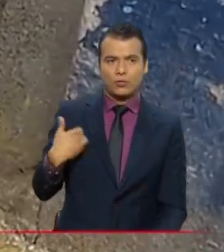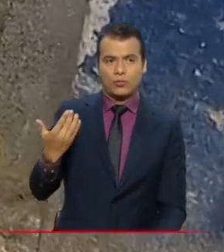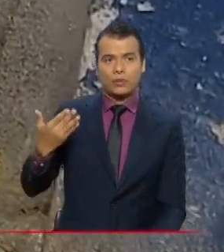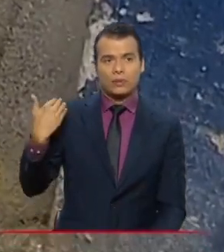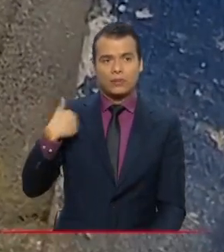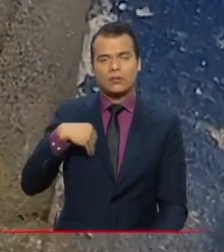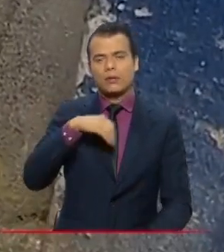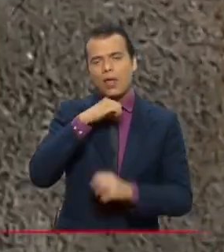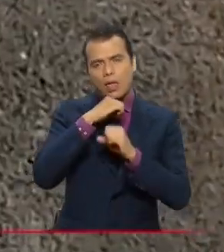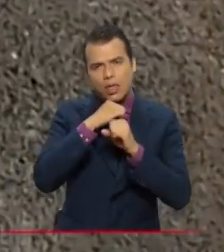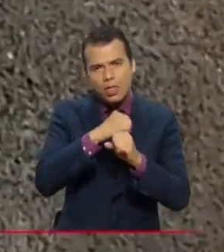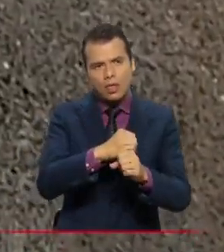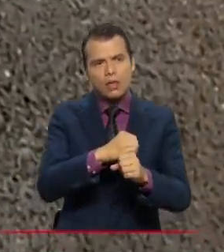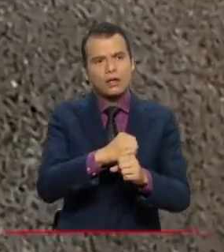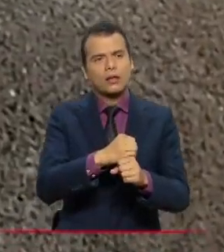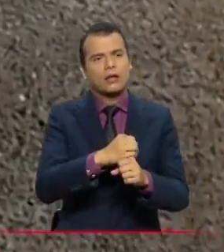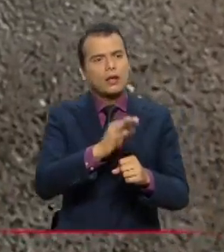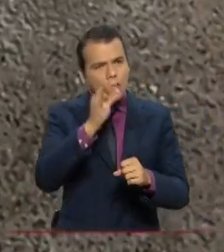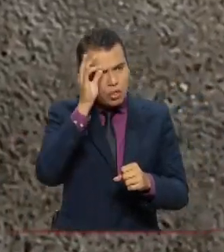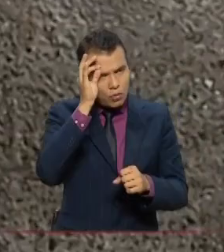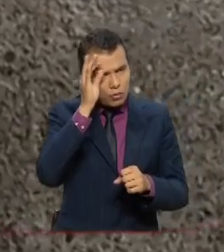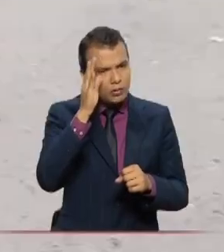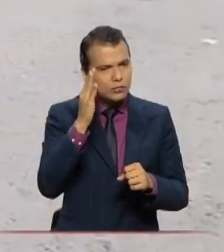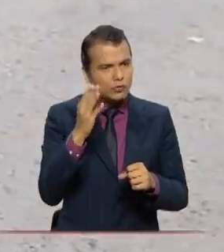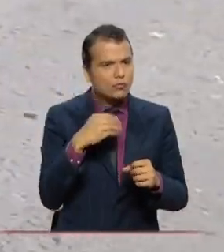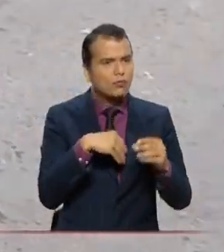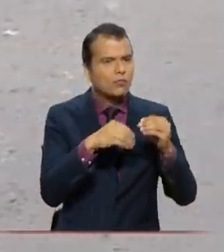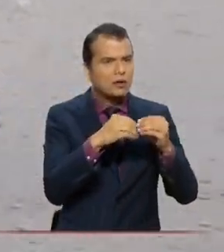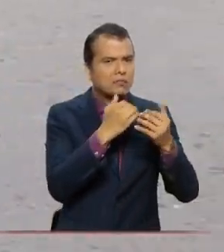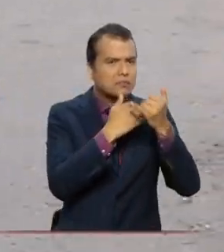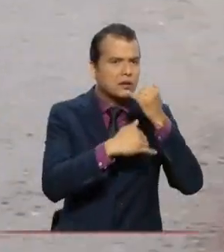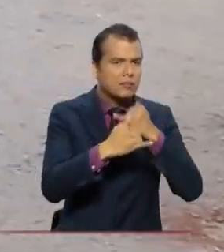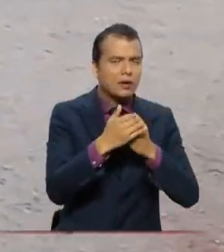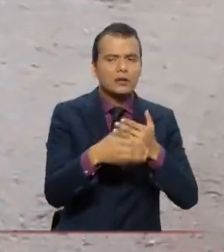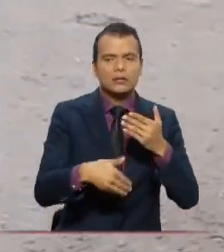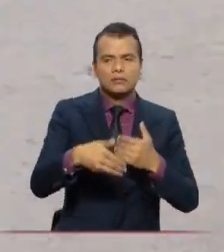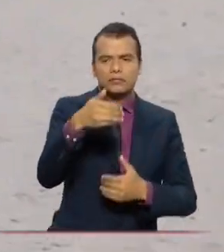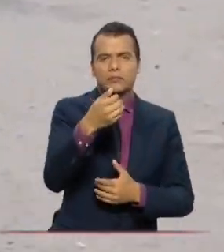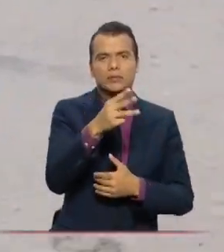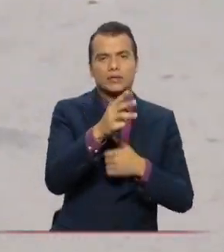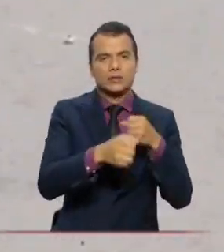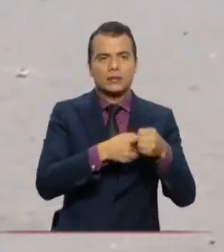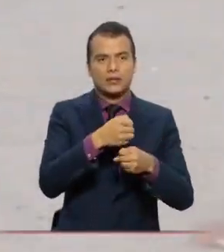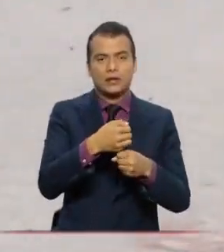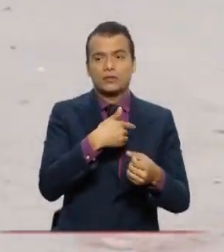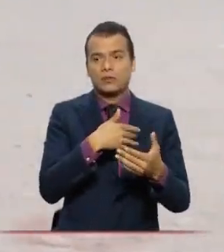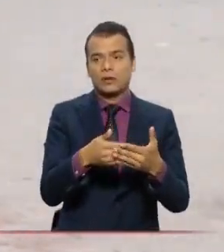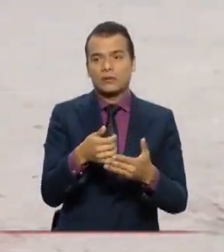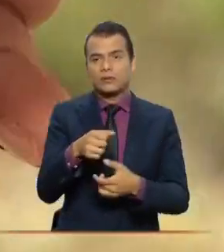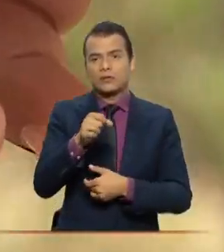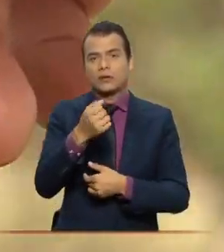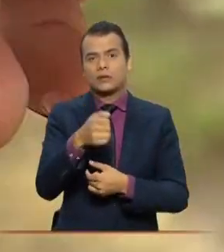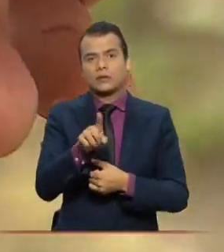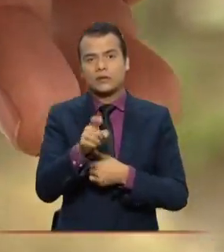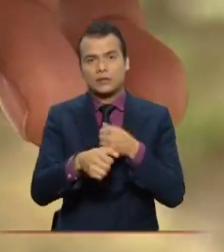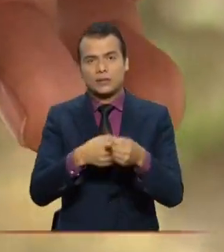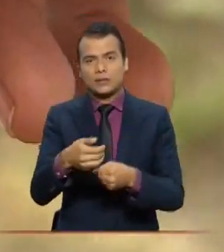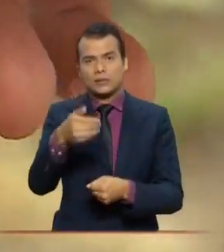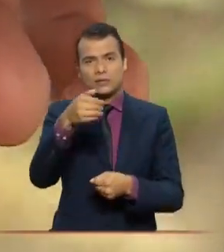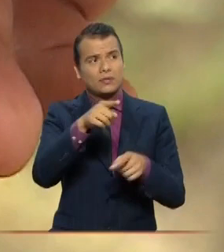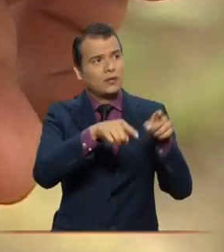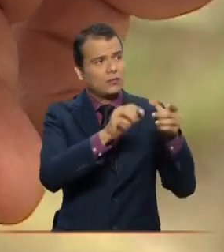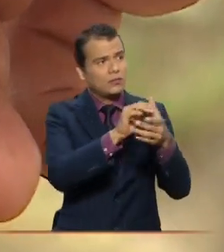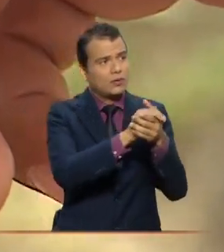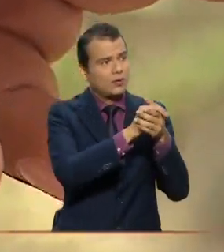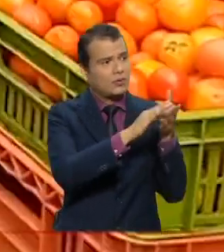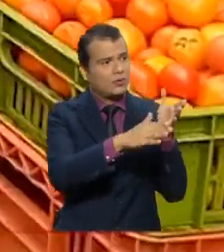años comenzó su vida delictiva y de consumo de alucinógenos. Hoy, con 16 años y después de ver morir a muchos de sus amigos, se alejó de la